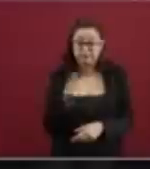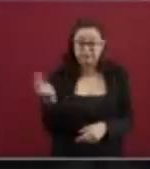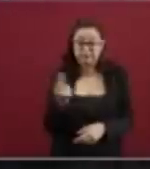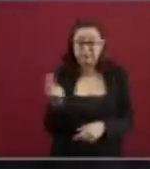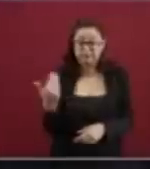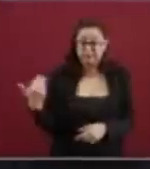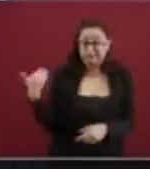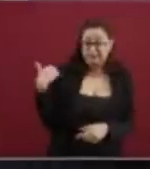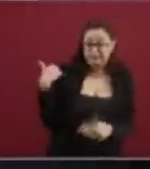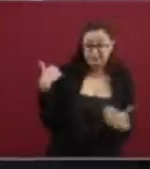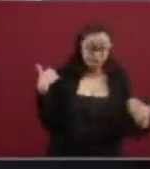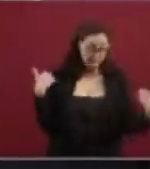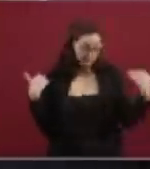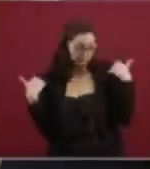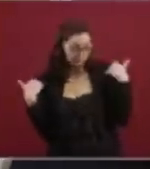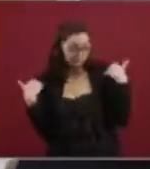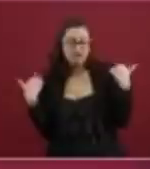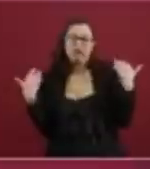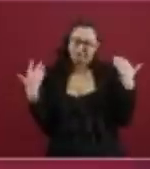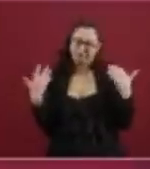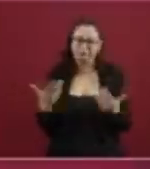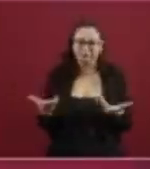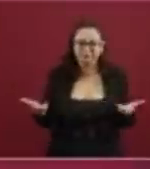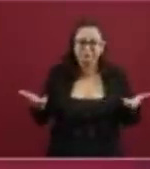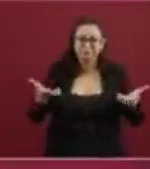solicitarlo, pedirlo y nosotros ayudamos.